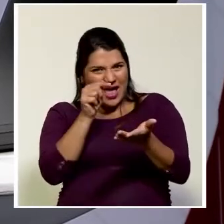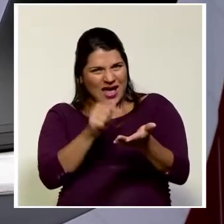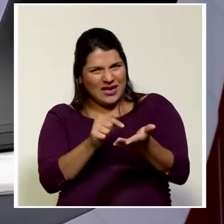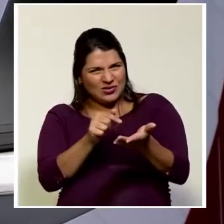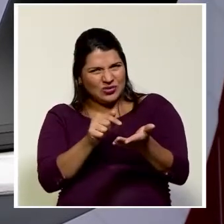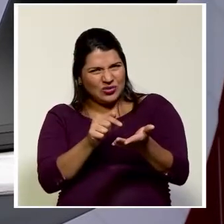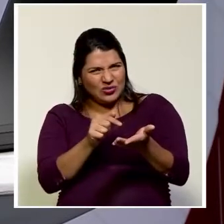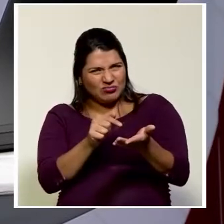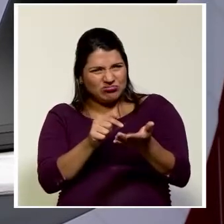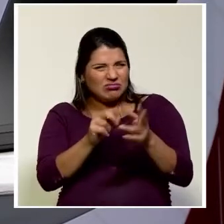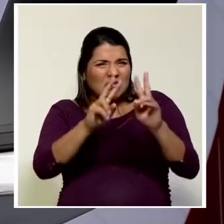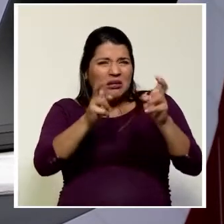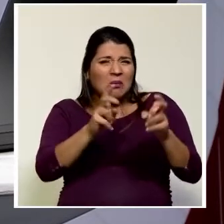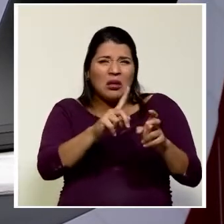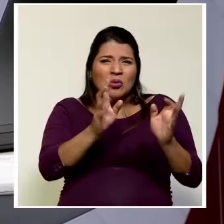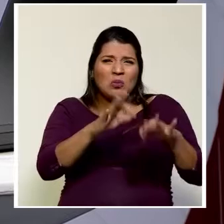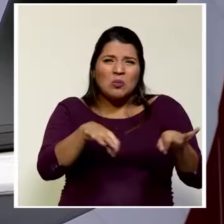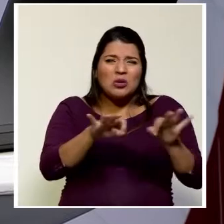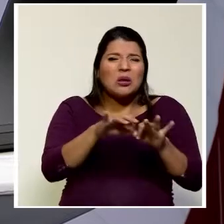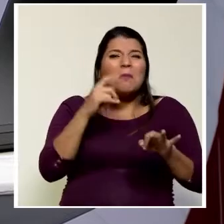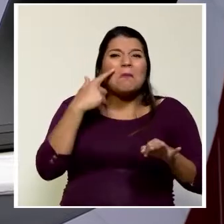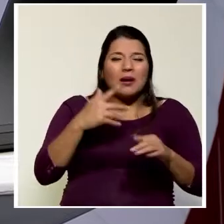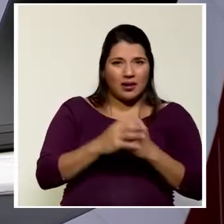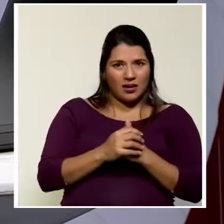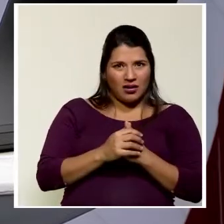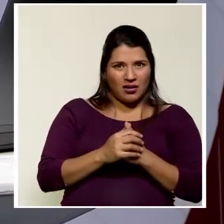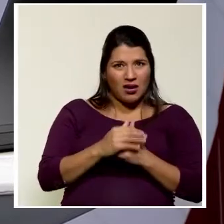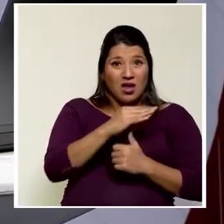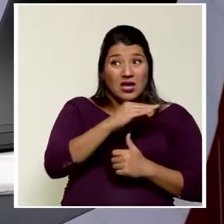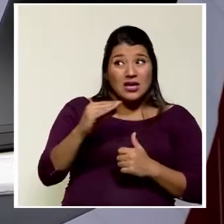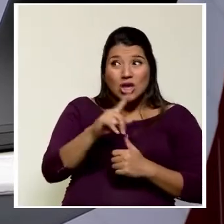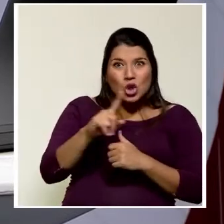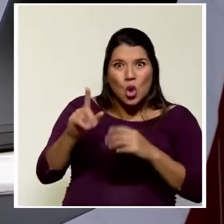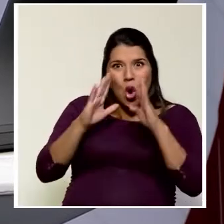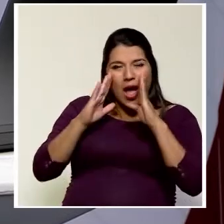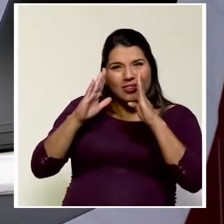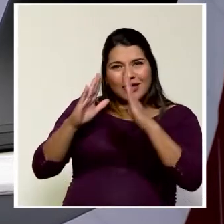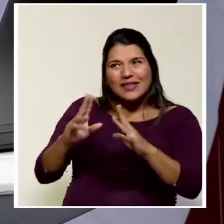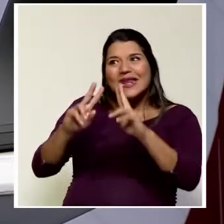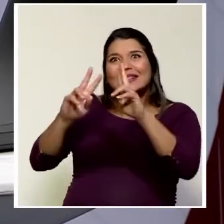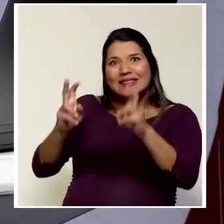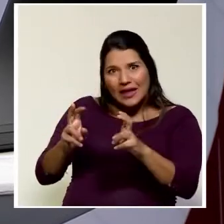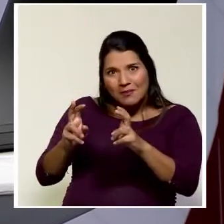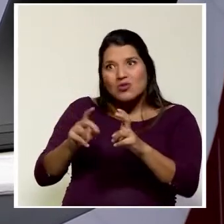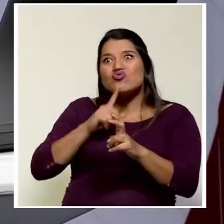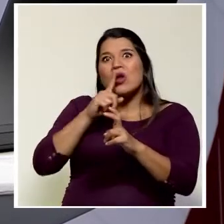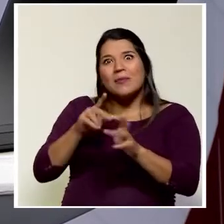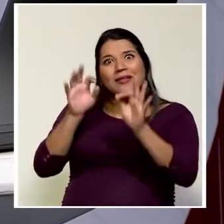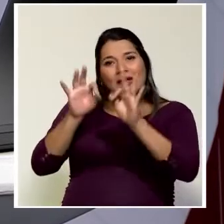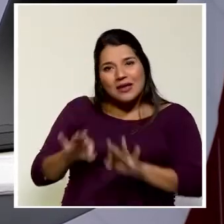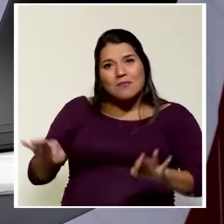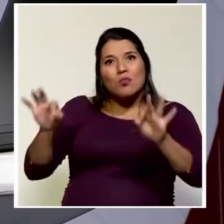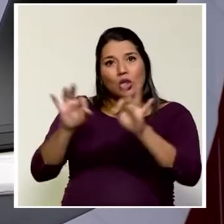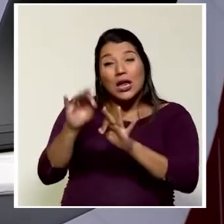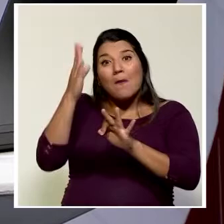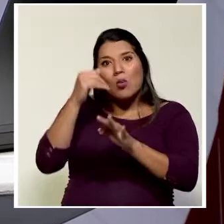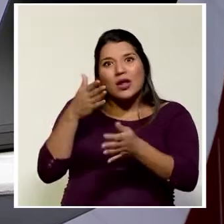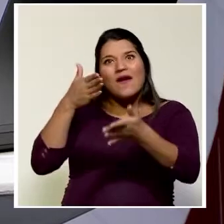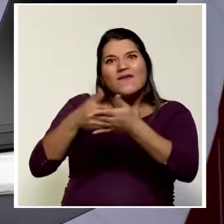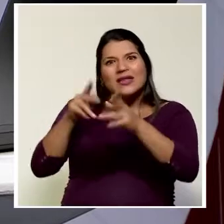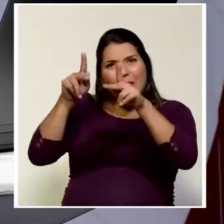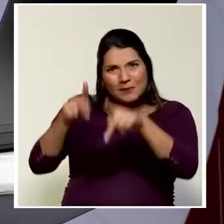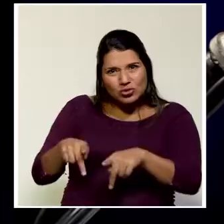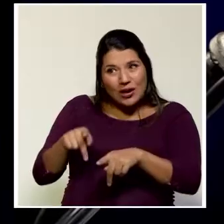los temas que de verdad están afectando a la población y sobre los que se espera una demanda cierta?